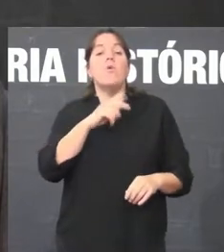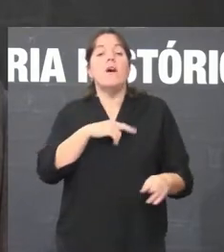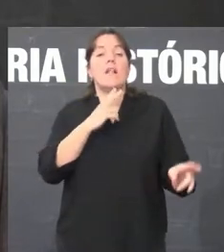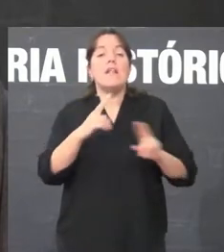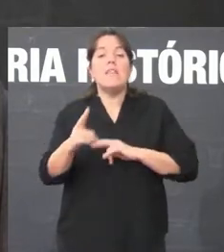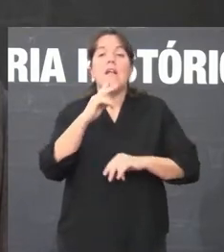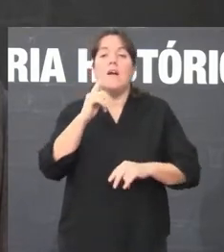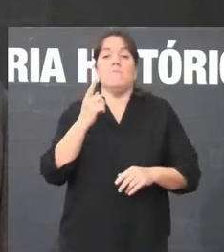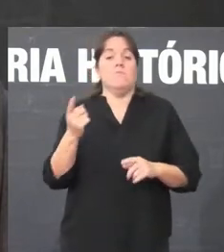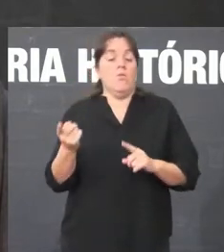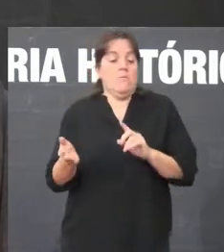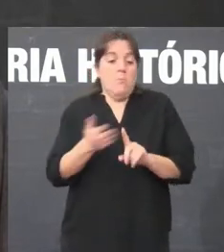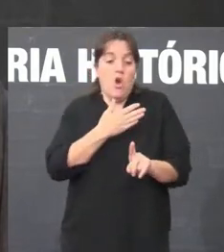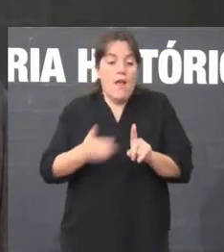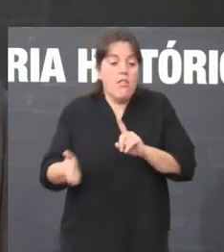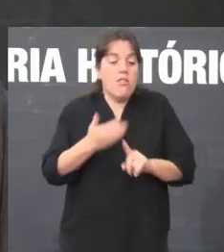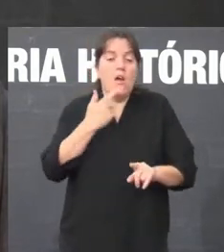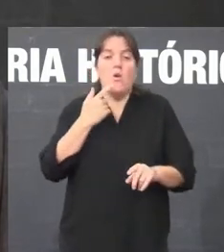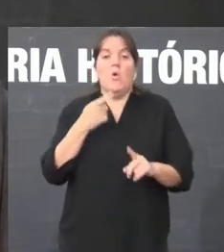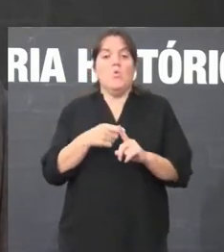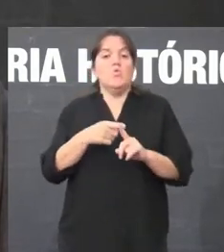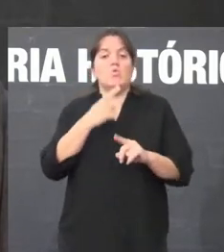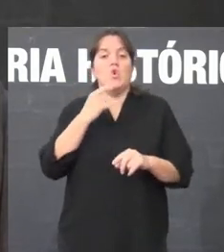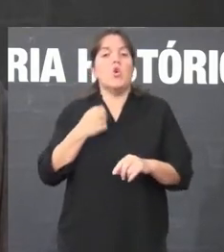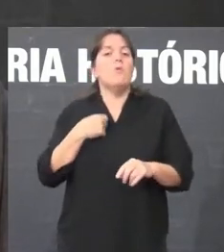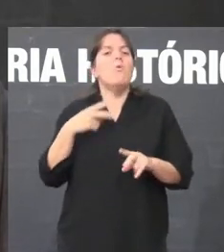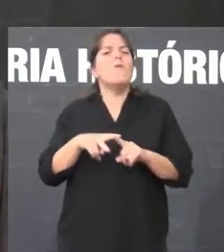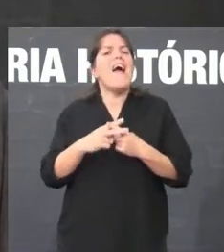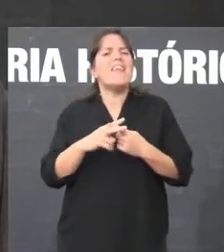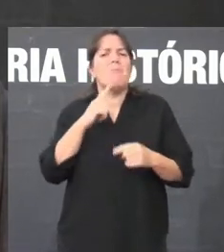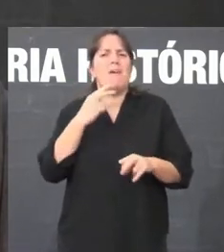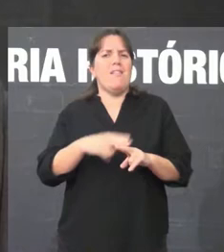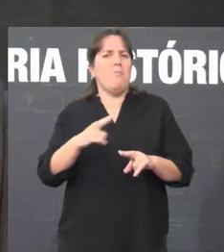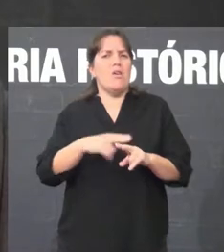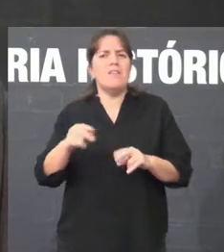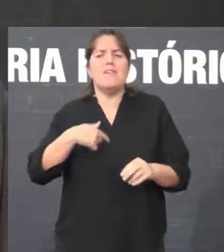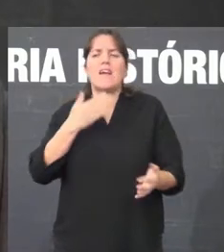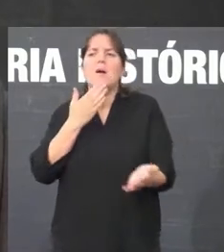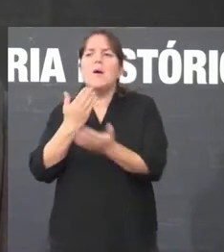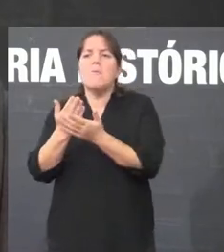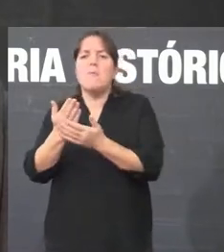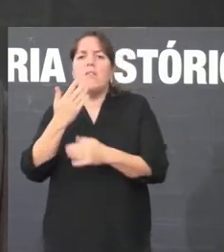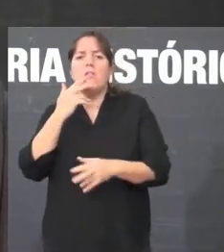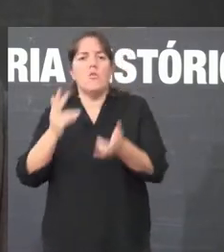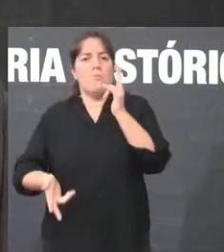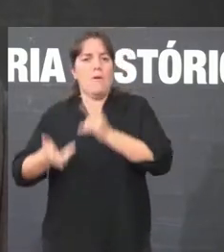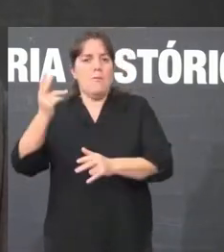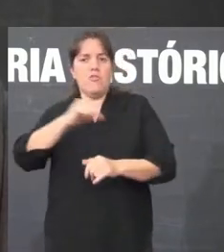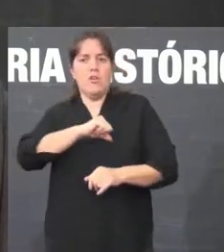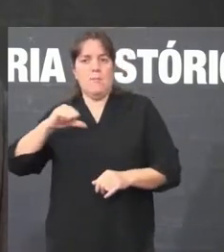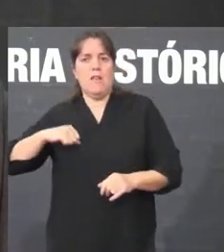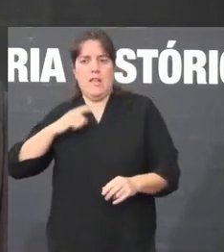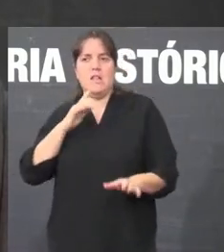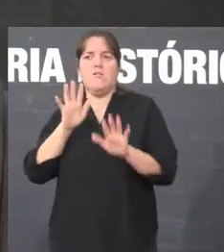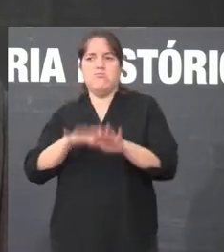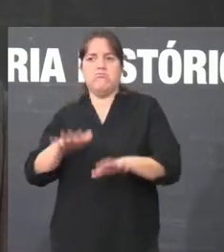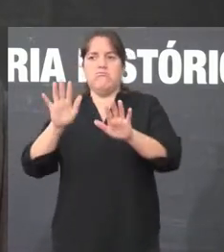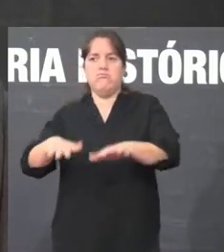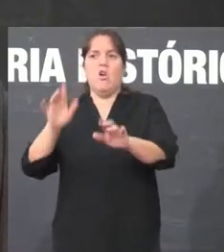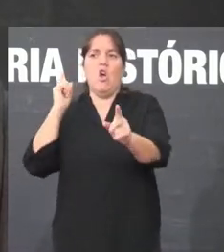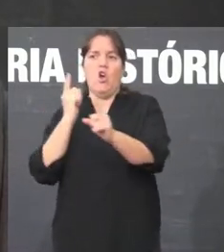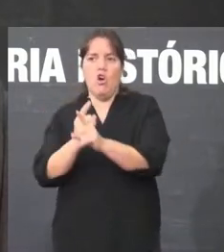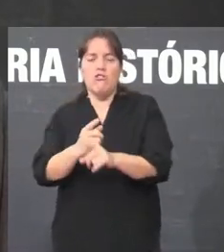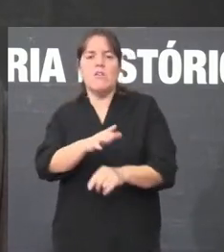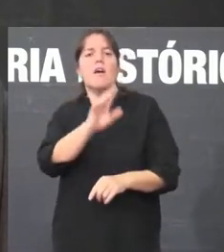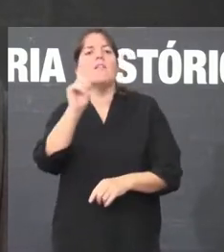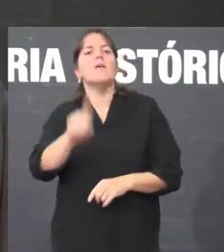como ferramenta política, manifestáronse con Bildu pedindo un País Vasco independente, iso é verdad, festeixaron o 1 de outubro aniversario